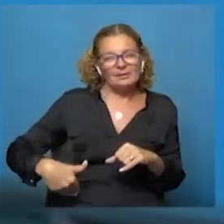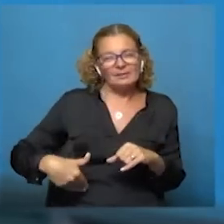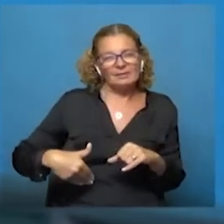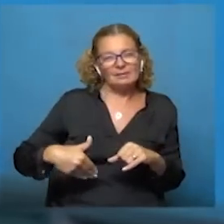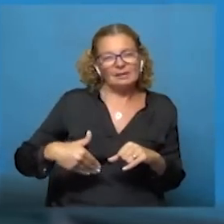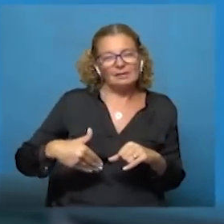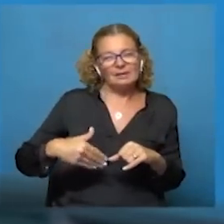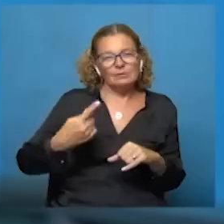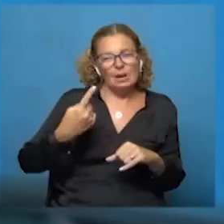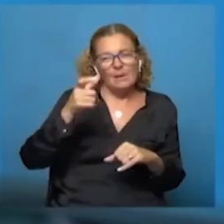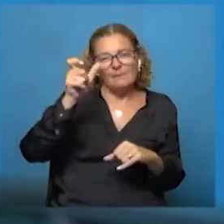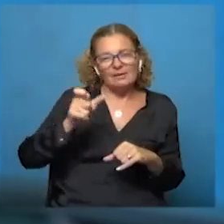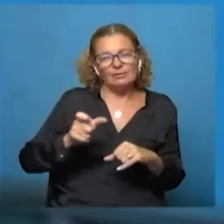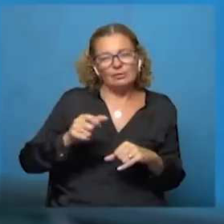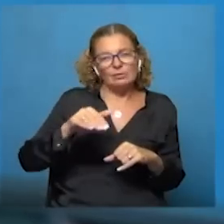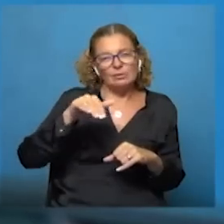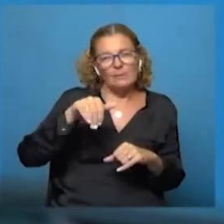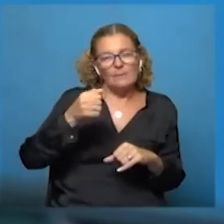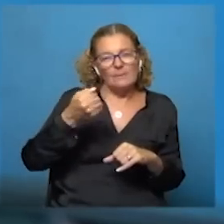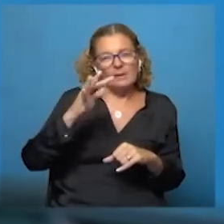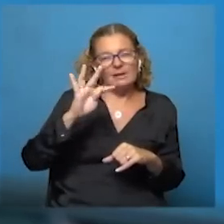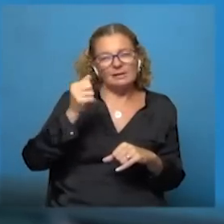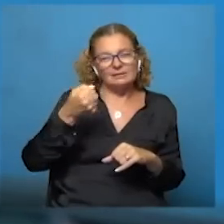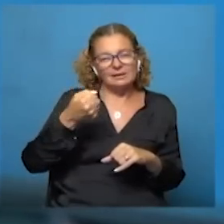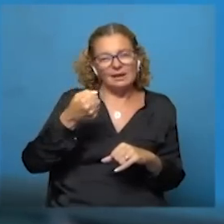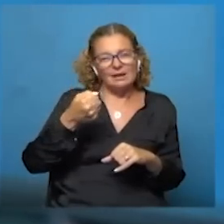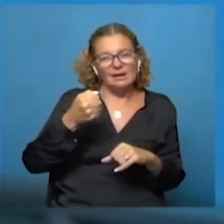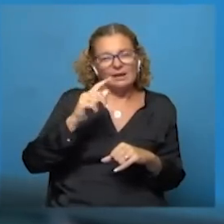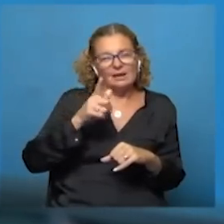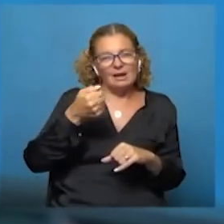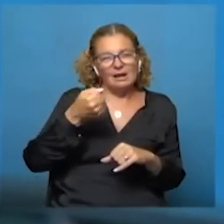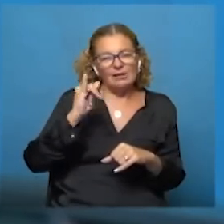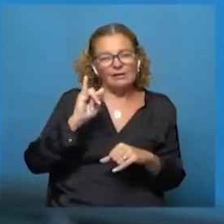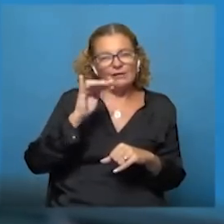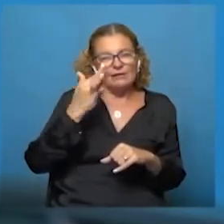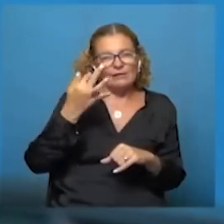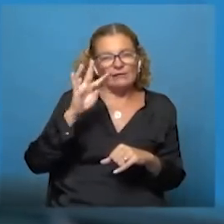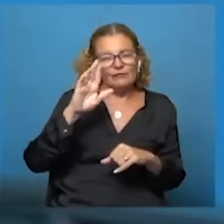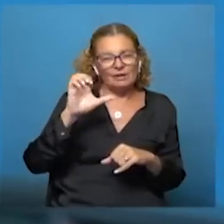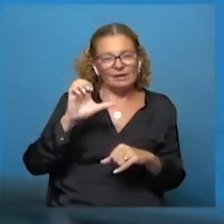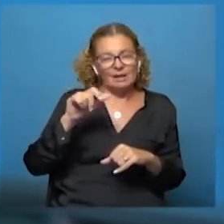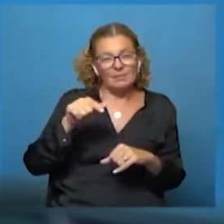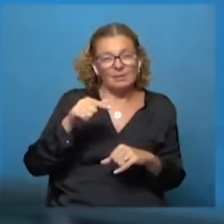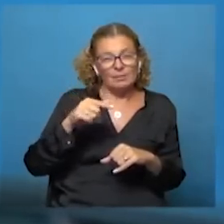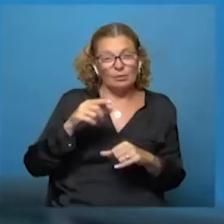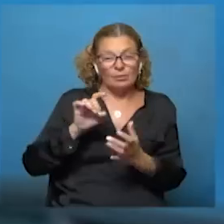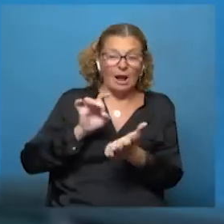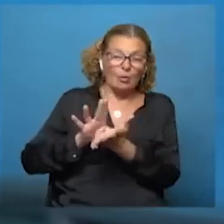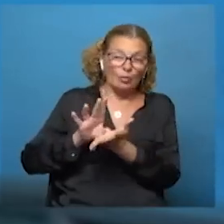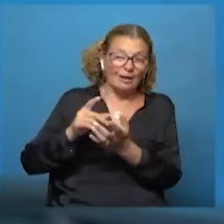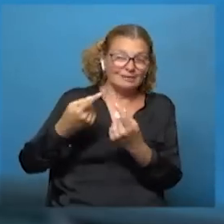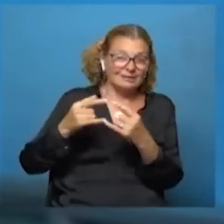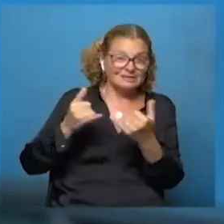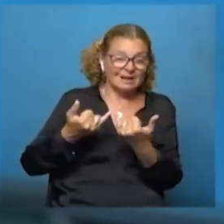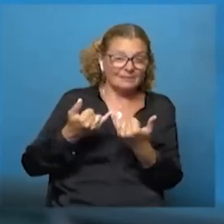una gran persona que es Marta valfré que es abogada y licenciada en psicología a mí me tocó ir por algunas renuncias que ya habían